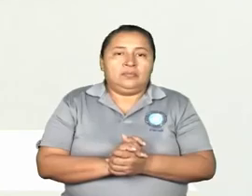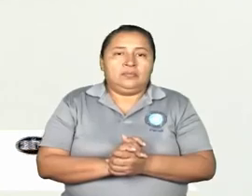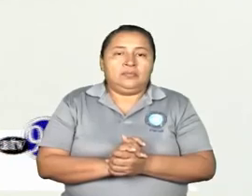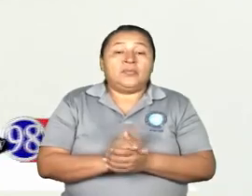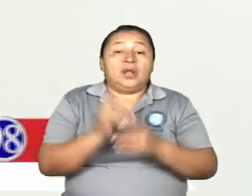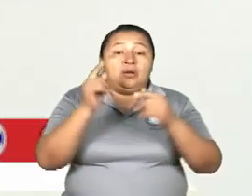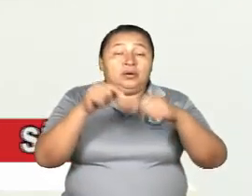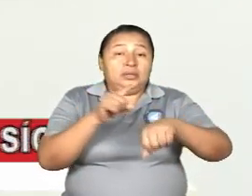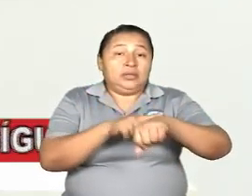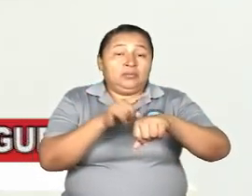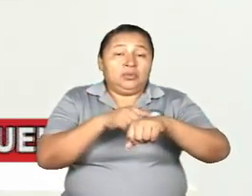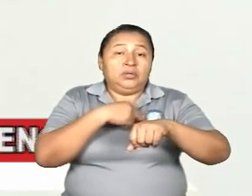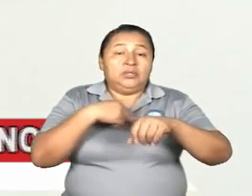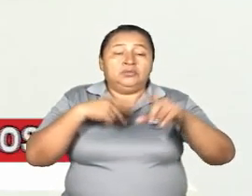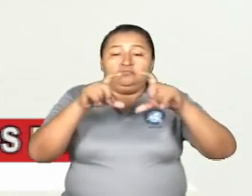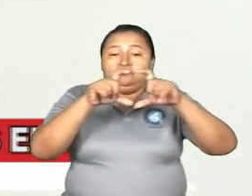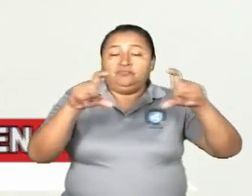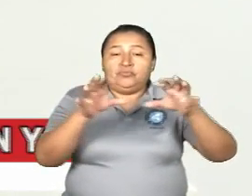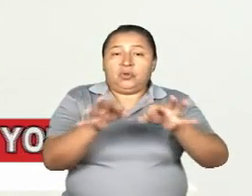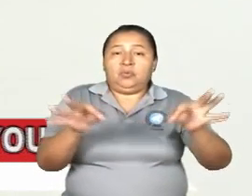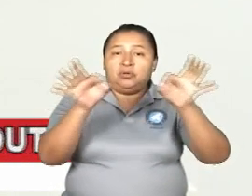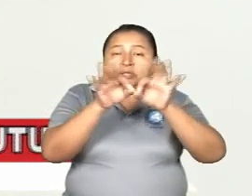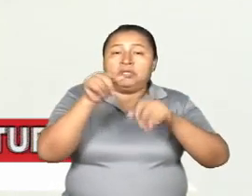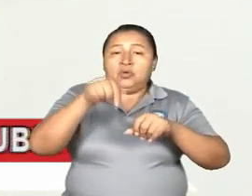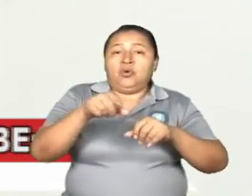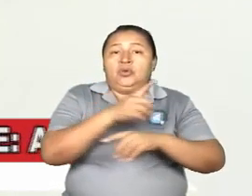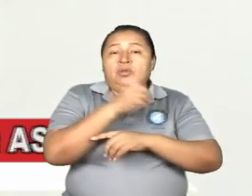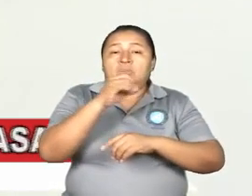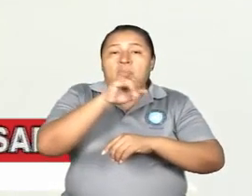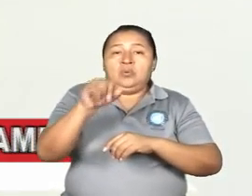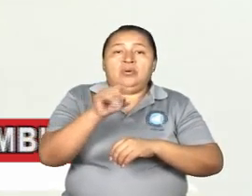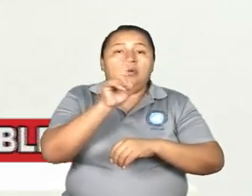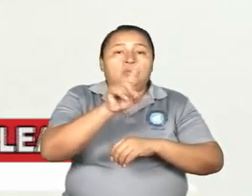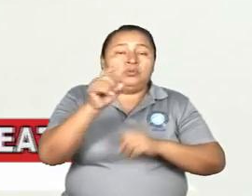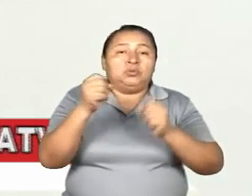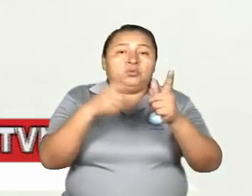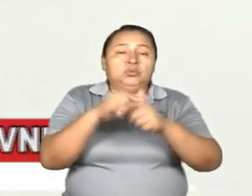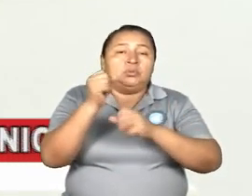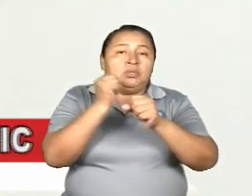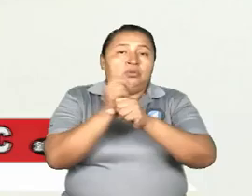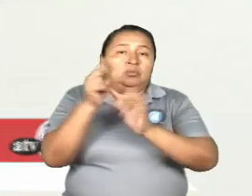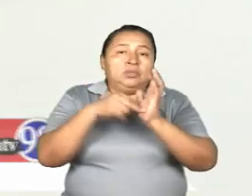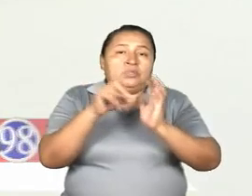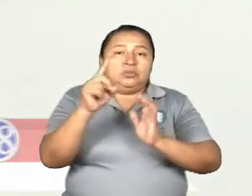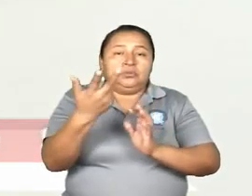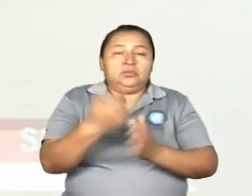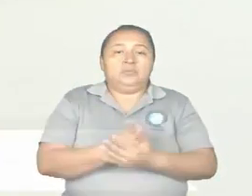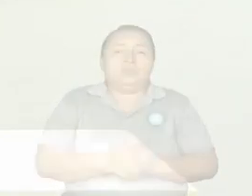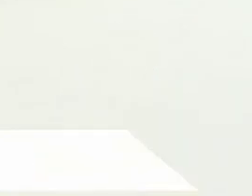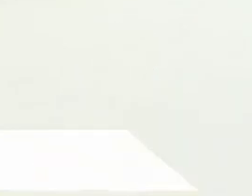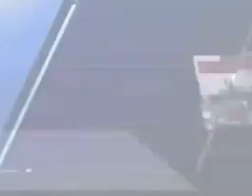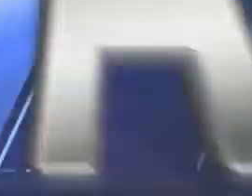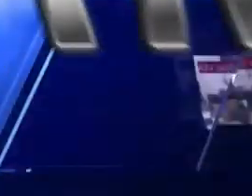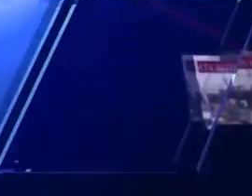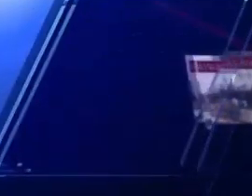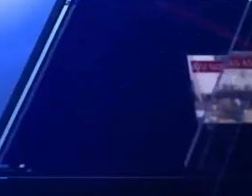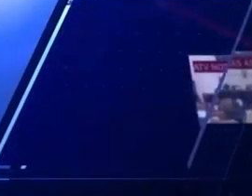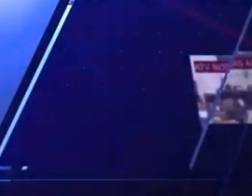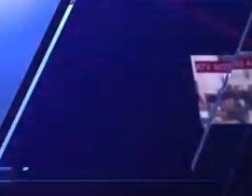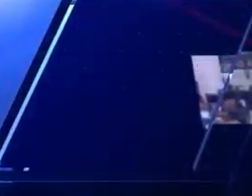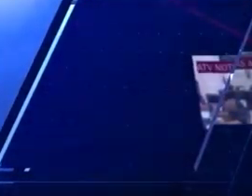Es momento de presentarles nuestros titulares correspondientes a este jueves 11 de octubre del año 2018.